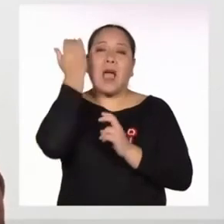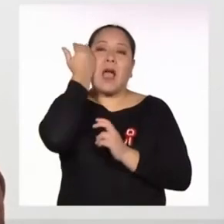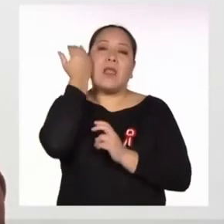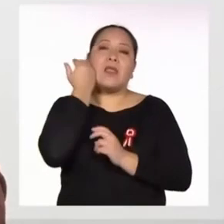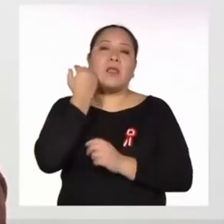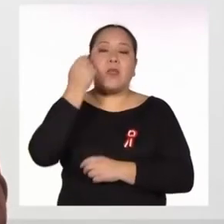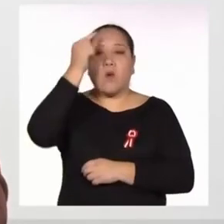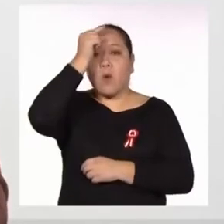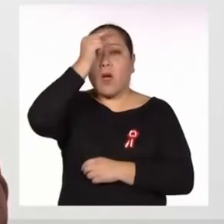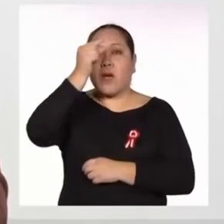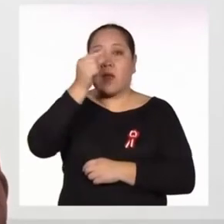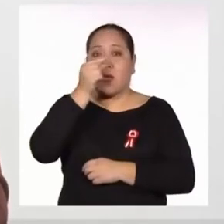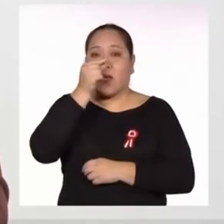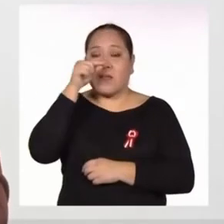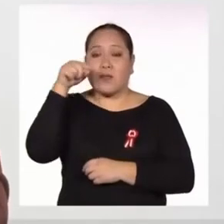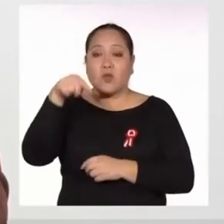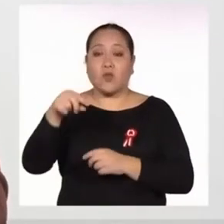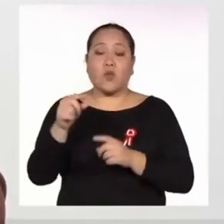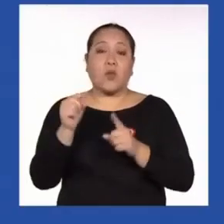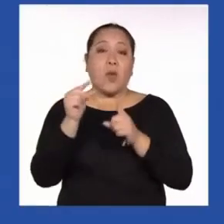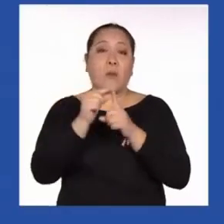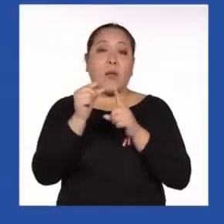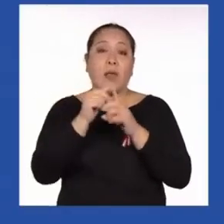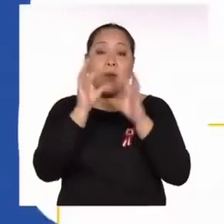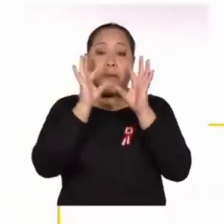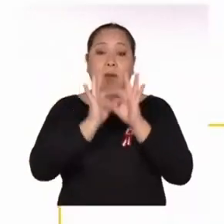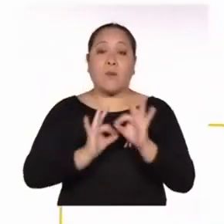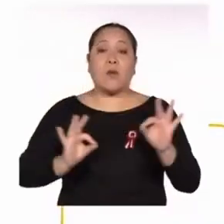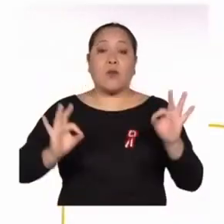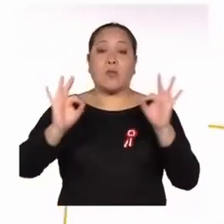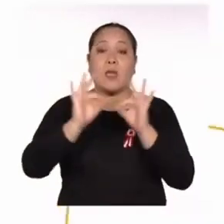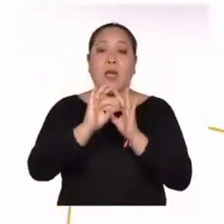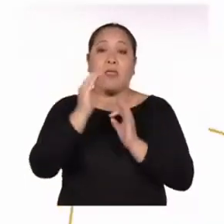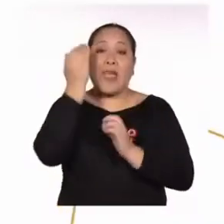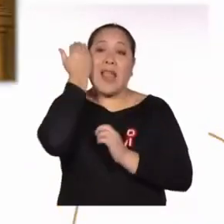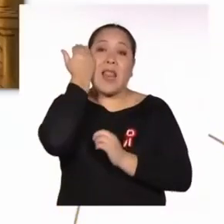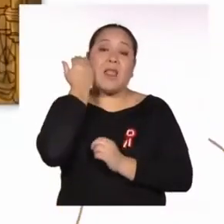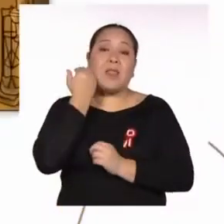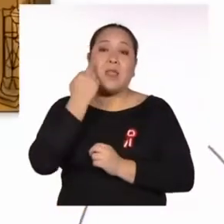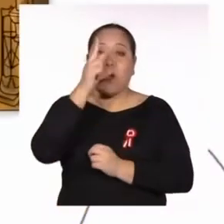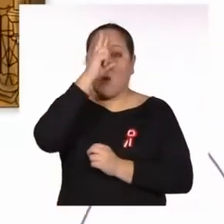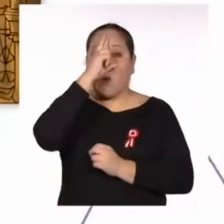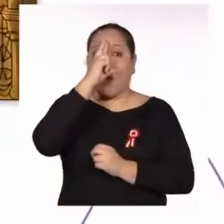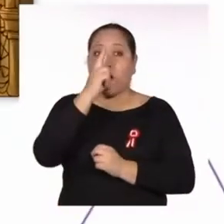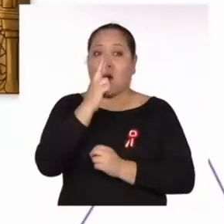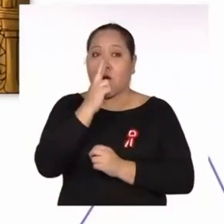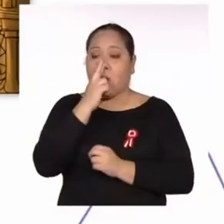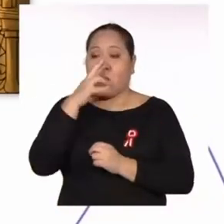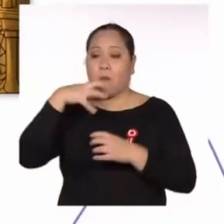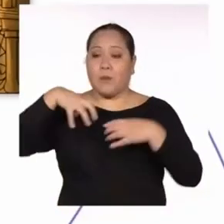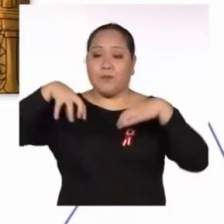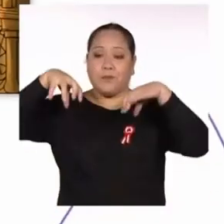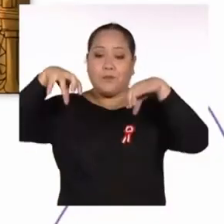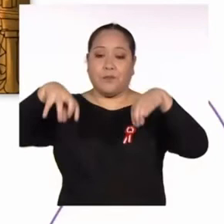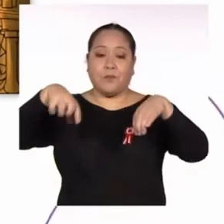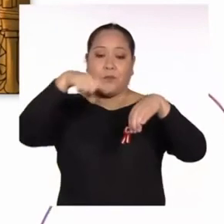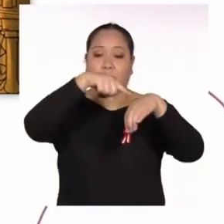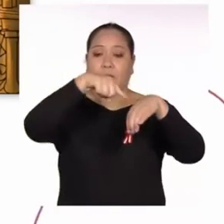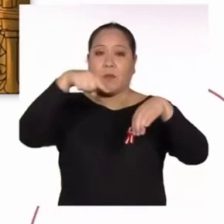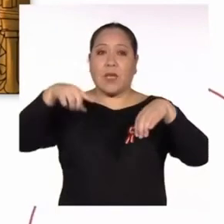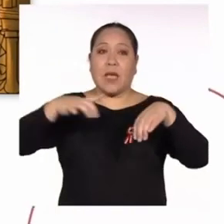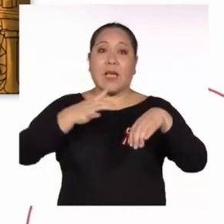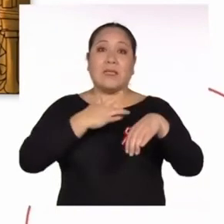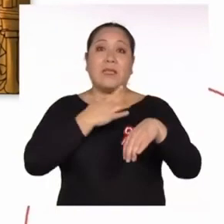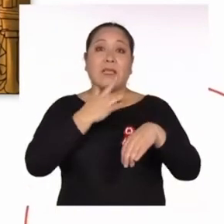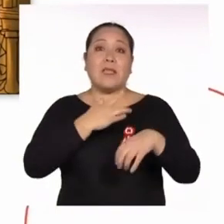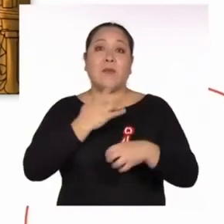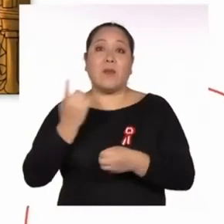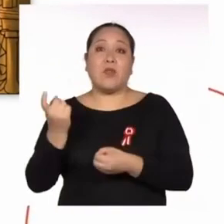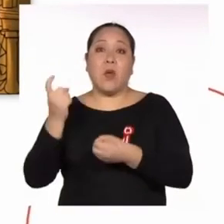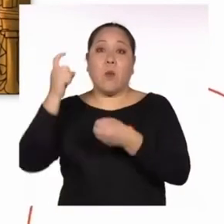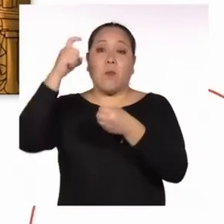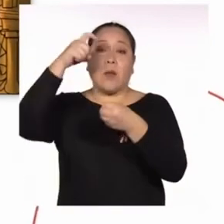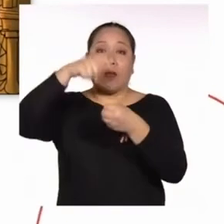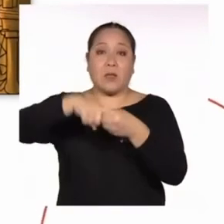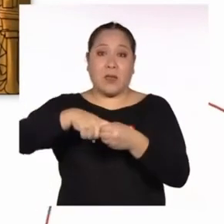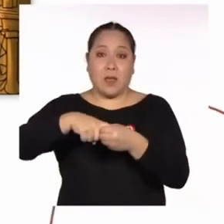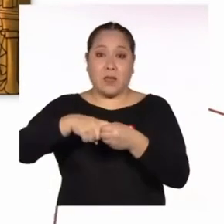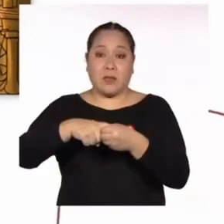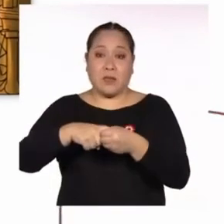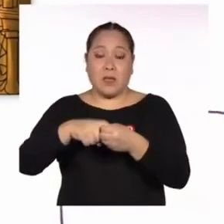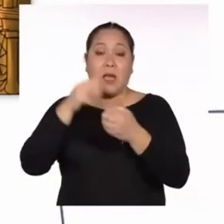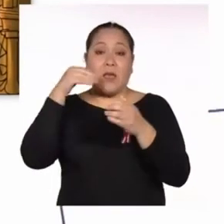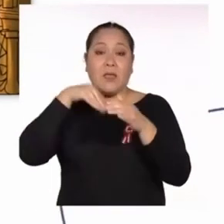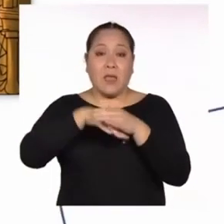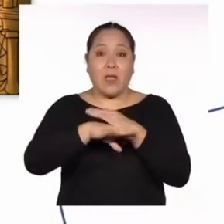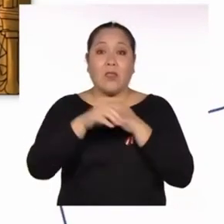muy importante en la antigua roma para estas dos civilizaciones el sentimiento de pertenencia al estado